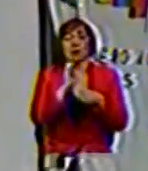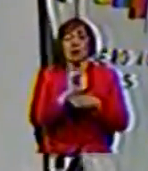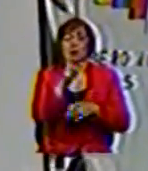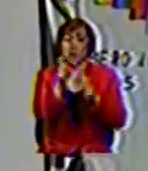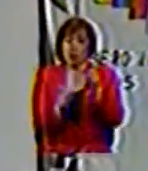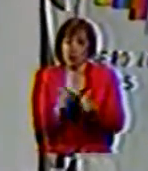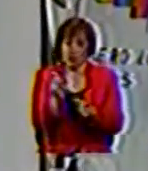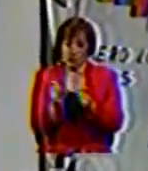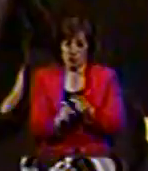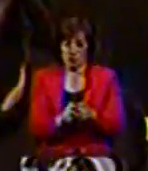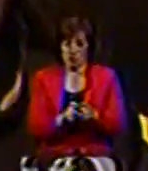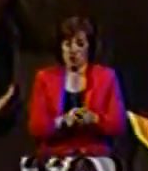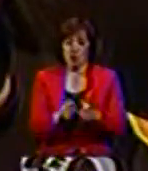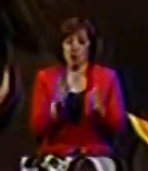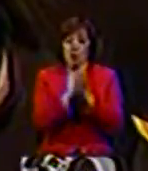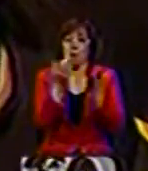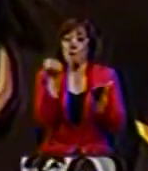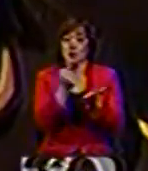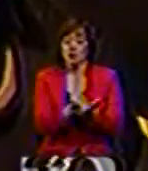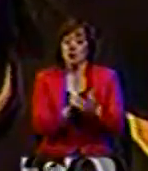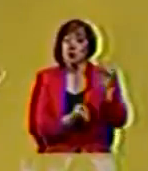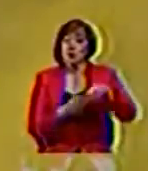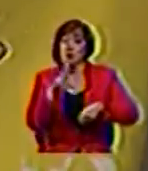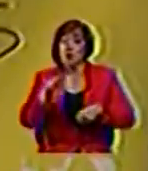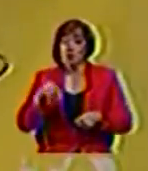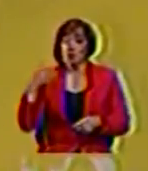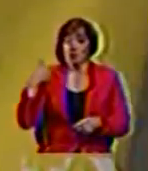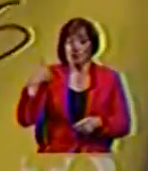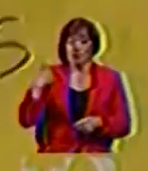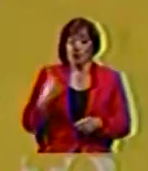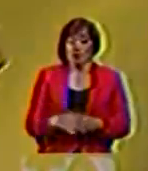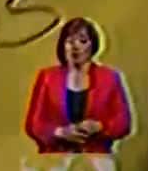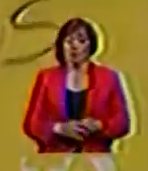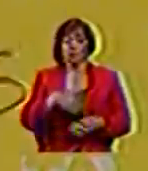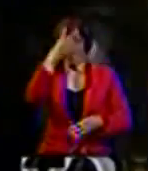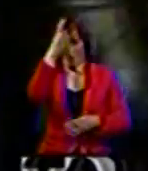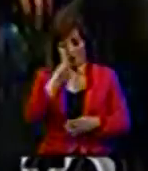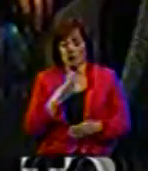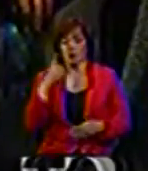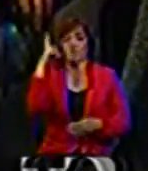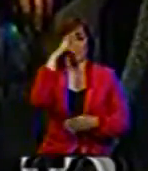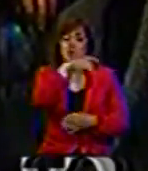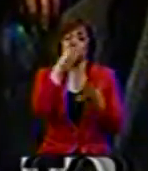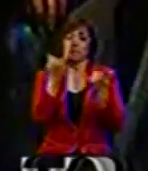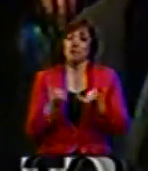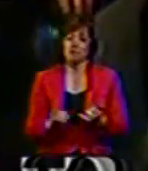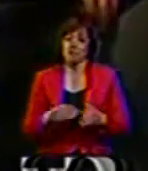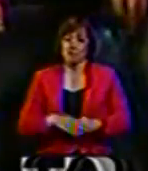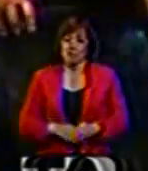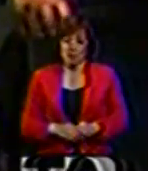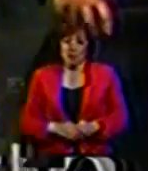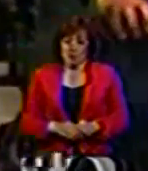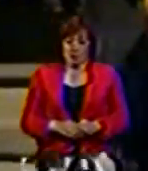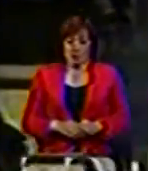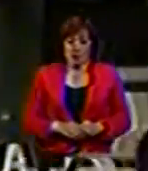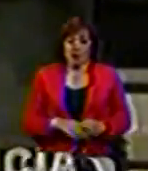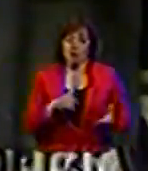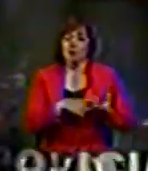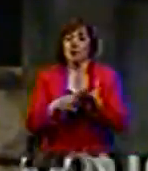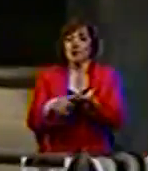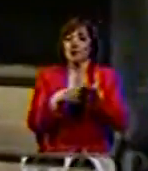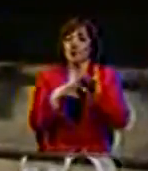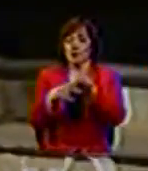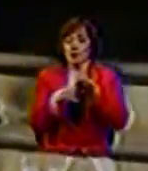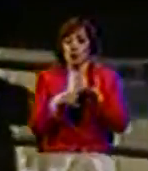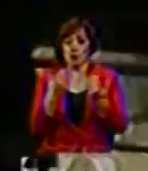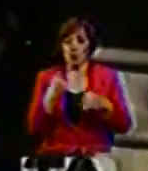viernes en contra del requerimiento obligatorio del pasaporte a los ciudadanos venezolanos que ingresen al país. Durante los alegatos, la Defensoría del